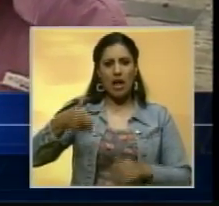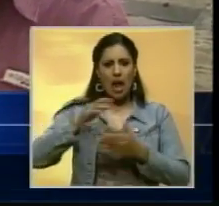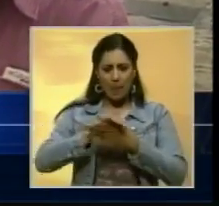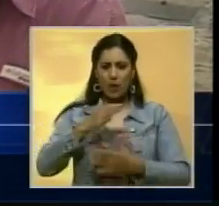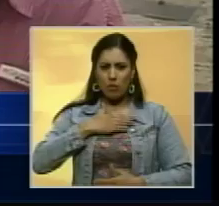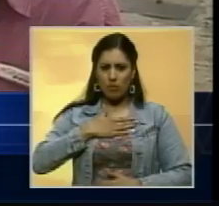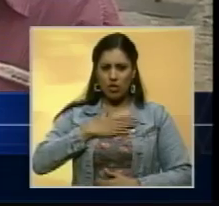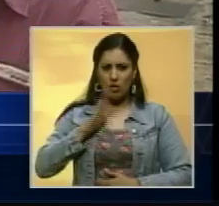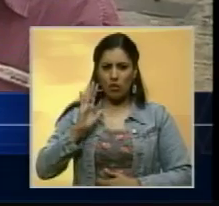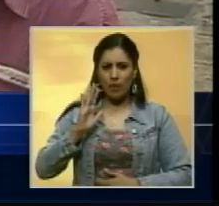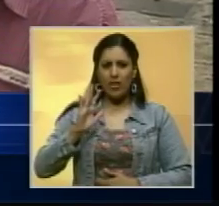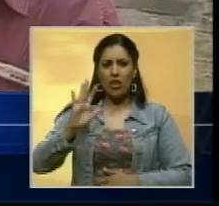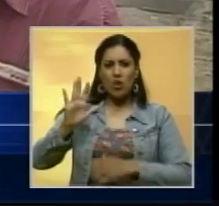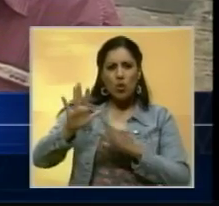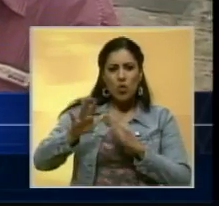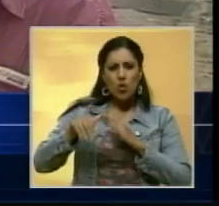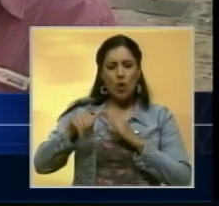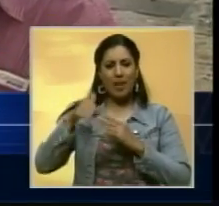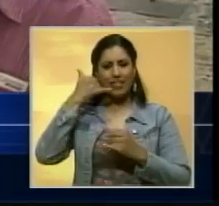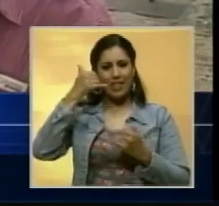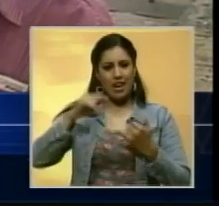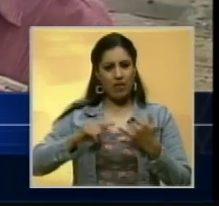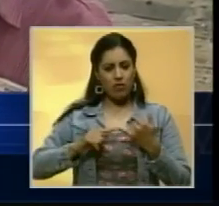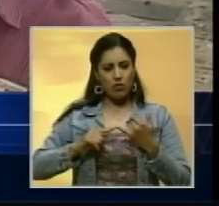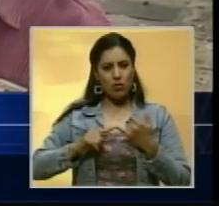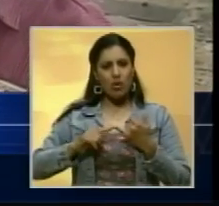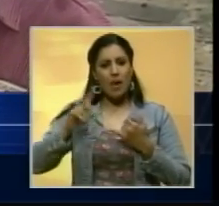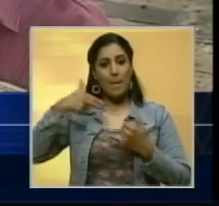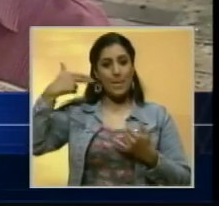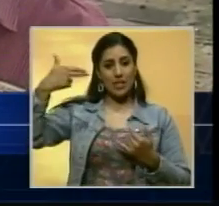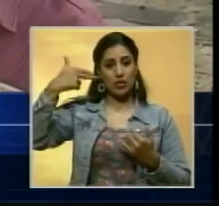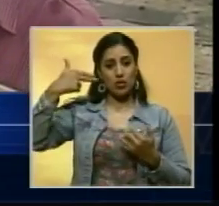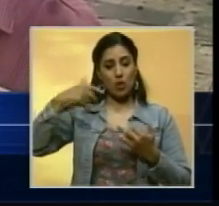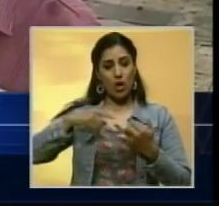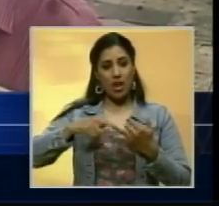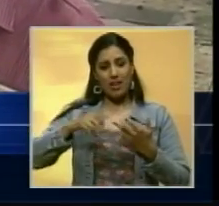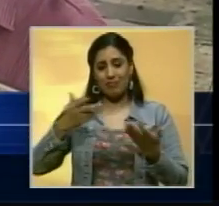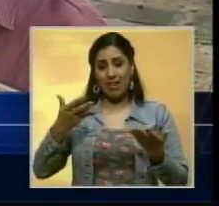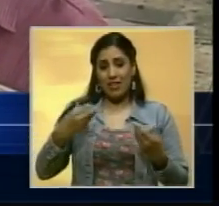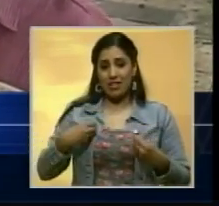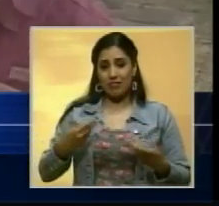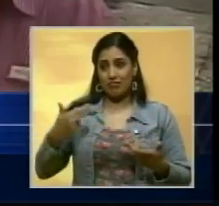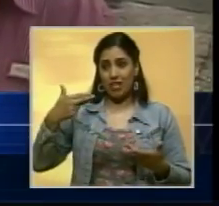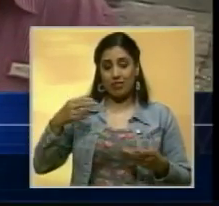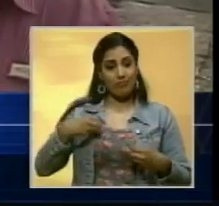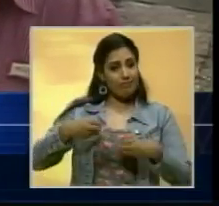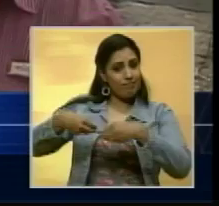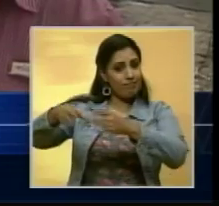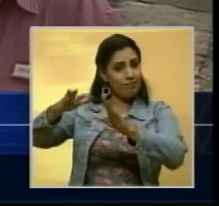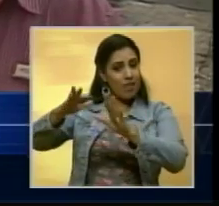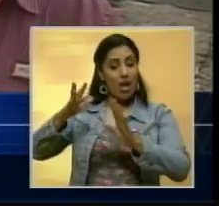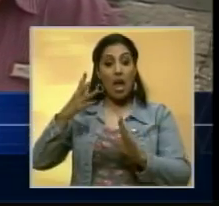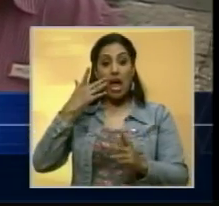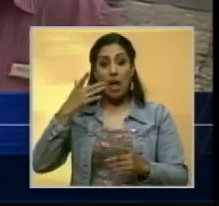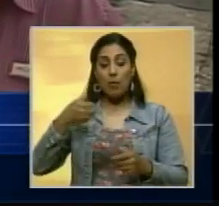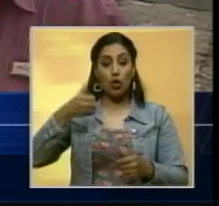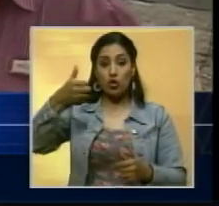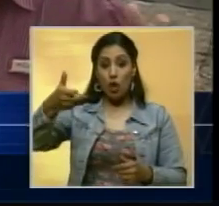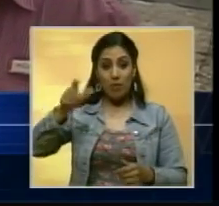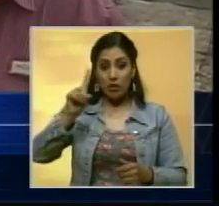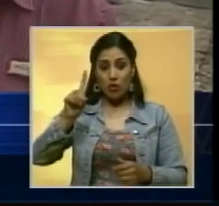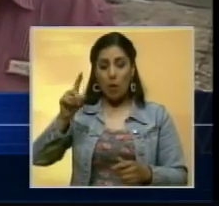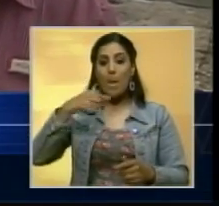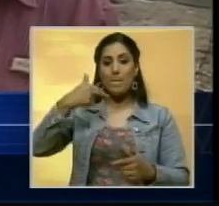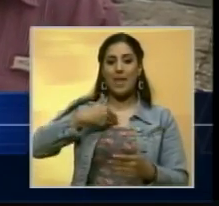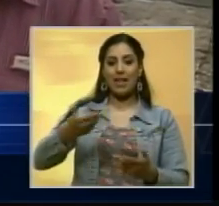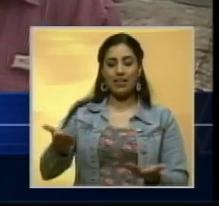mío. Me quitaron mi teléfono y pistola en mano y ¿qué iba a hacer pues? Lo perdí. Si no entregas el celular,